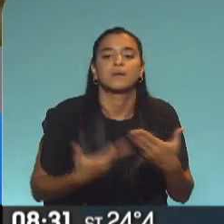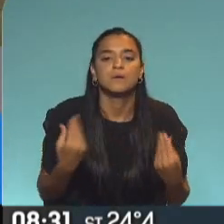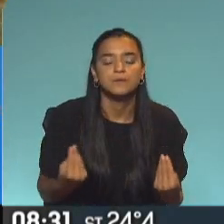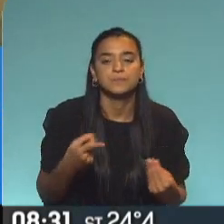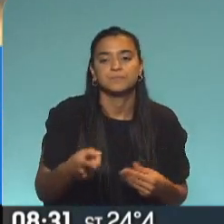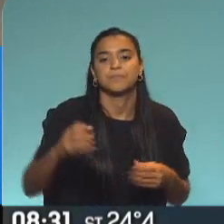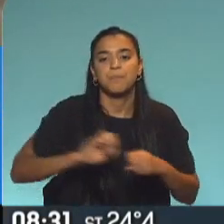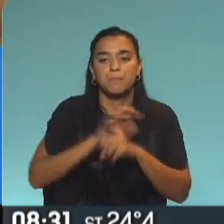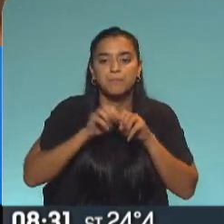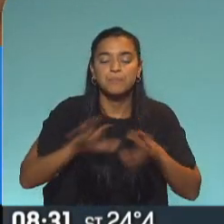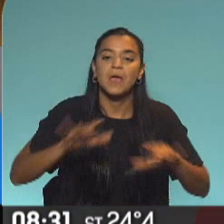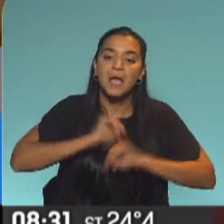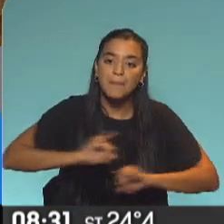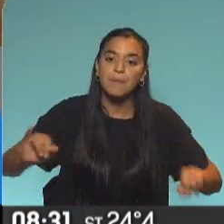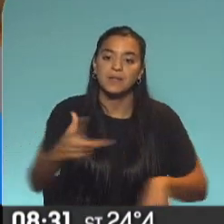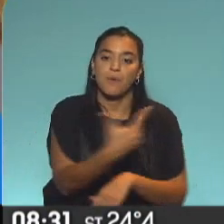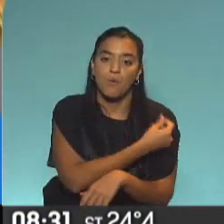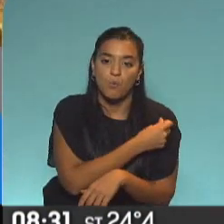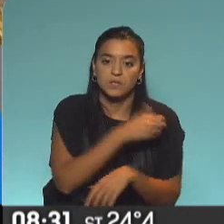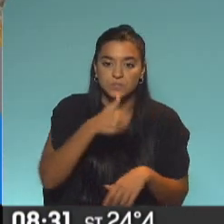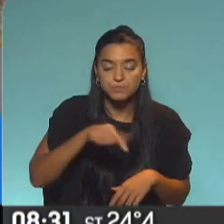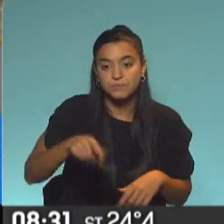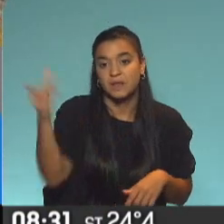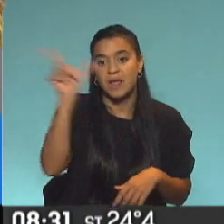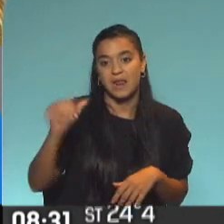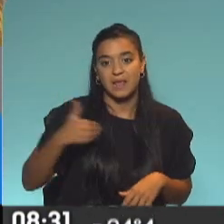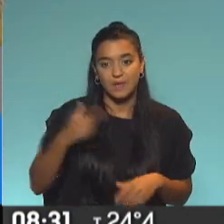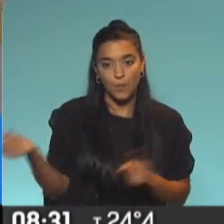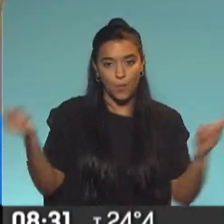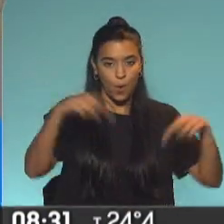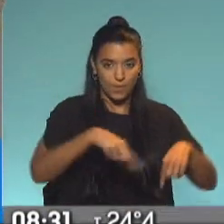esta pandemia. La campaña de vacunación que se viene llevando en toda la Argentina. Volvemos a ustedes.